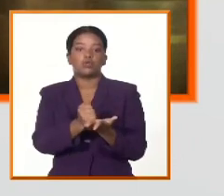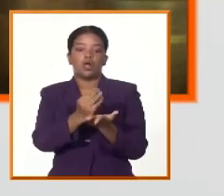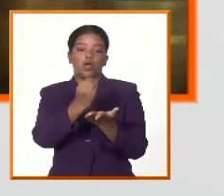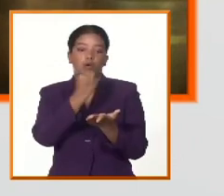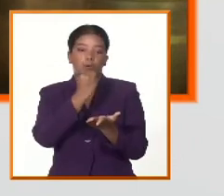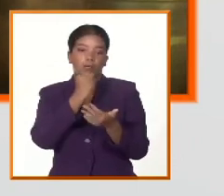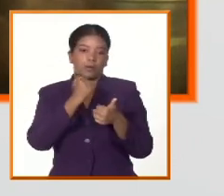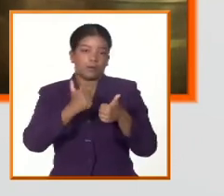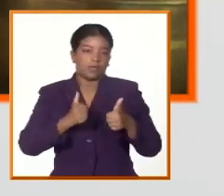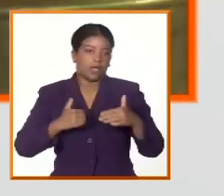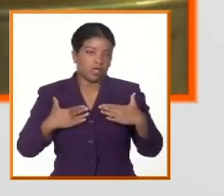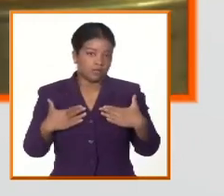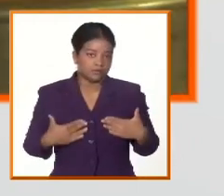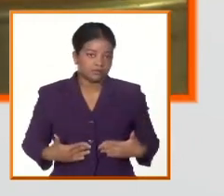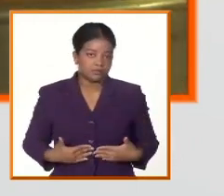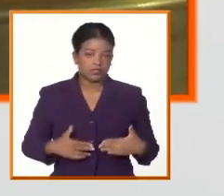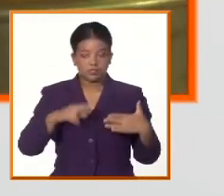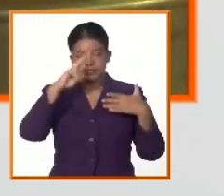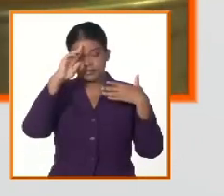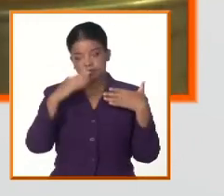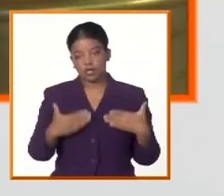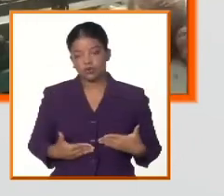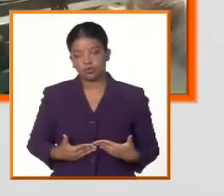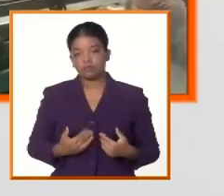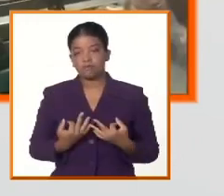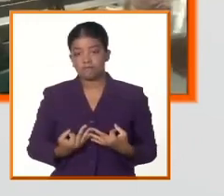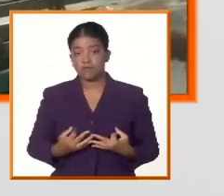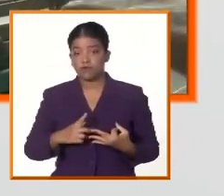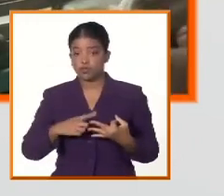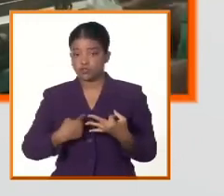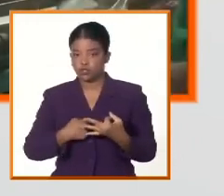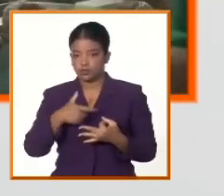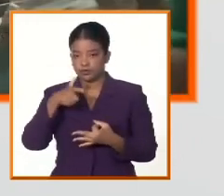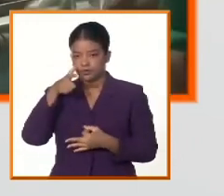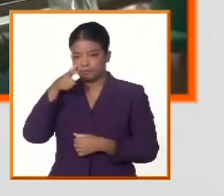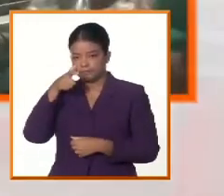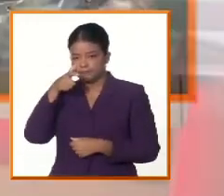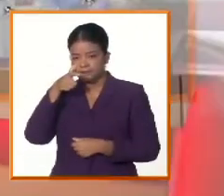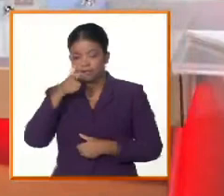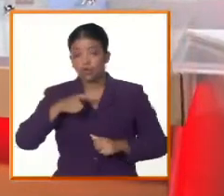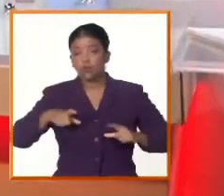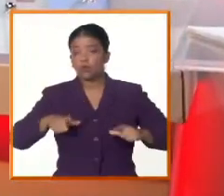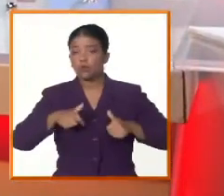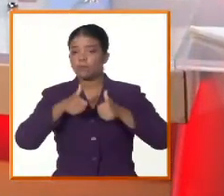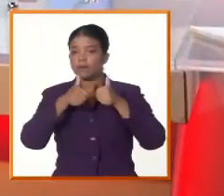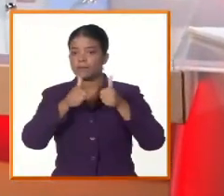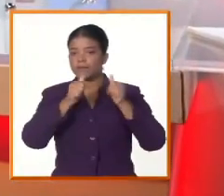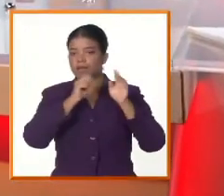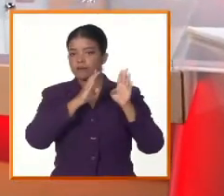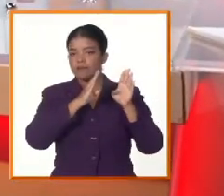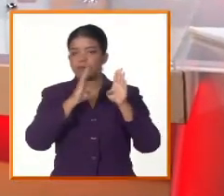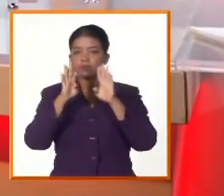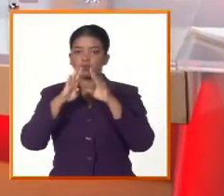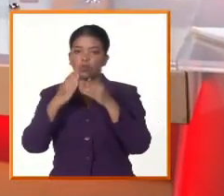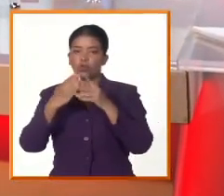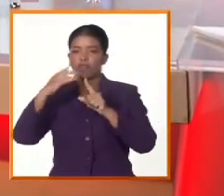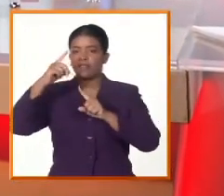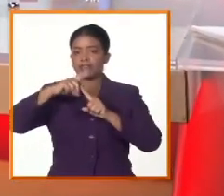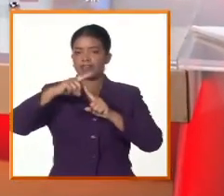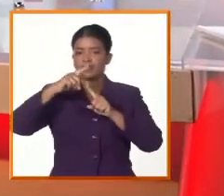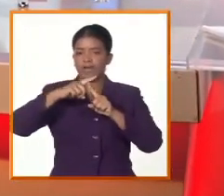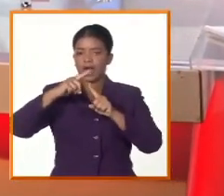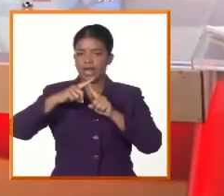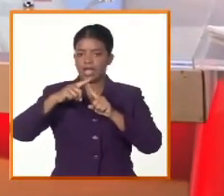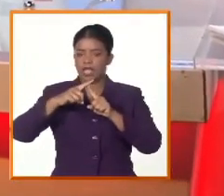población y ahí esa es el acompañamiento Por eso hay un grupo de tareas concretas que se